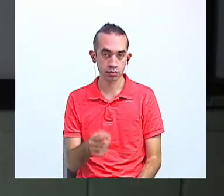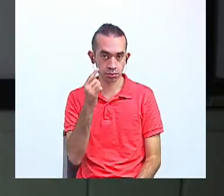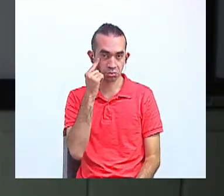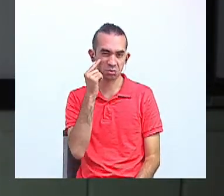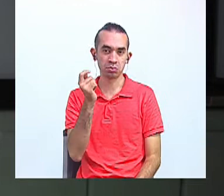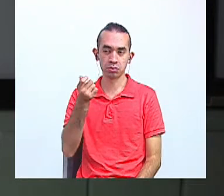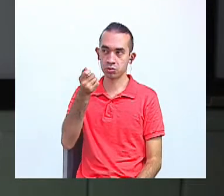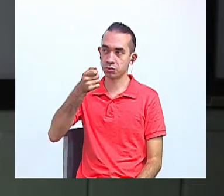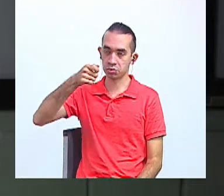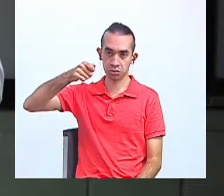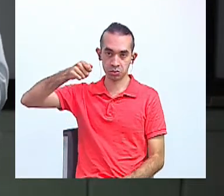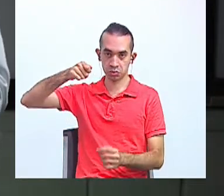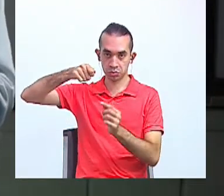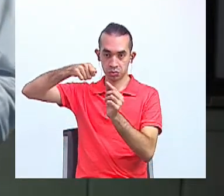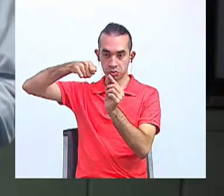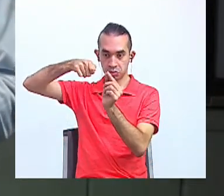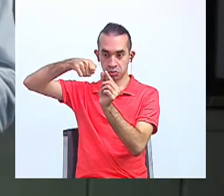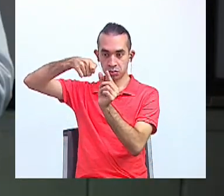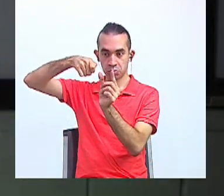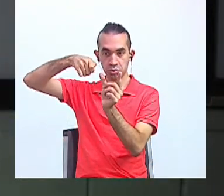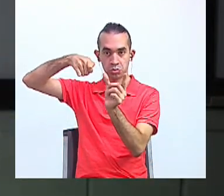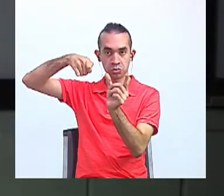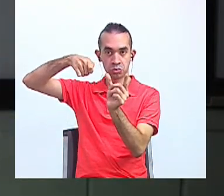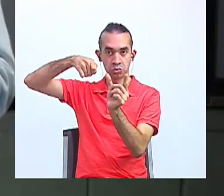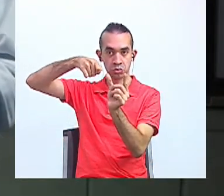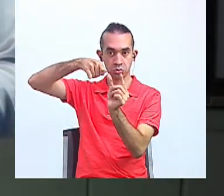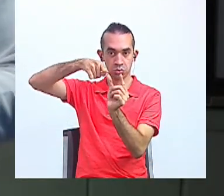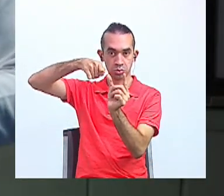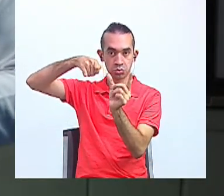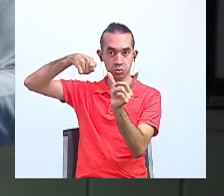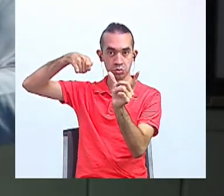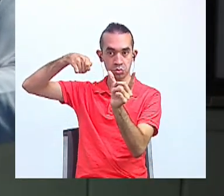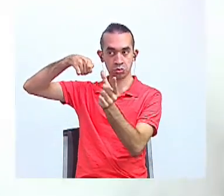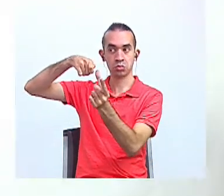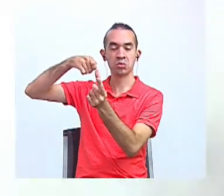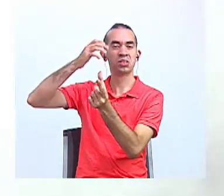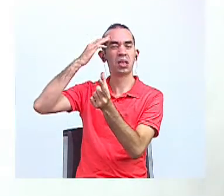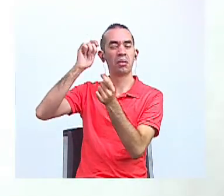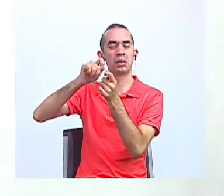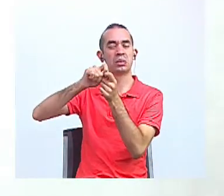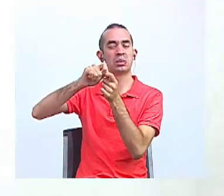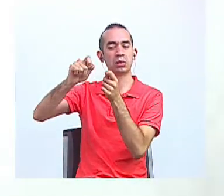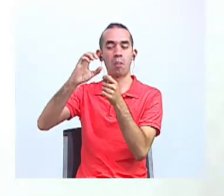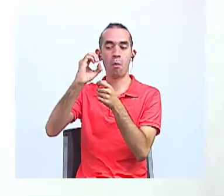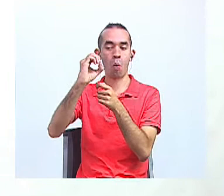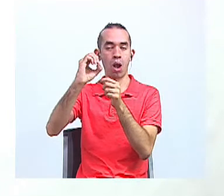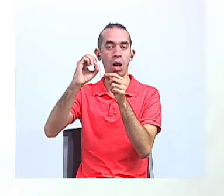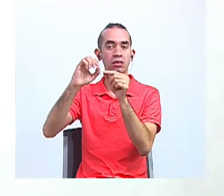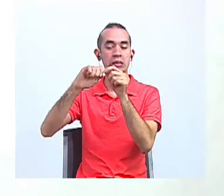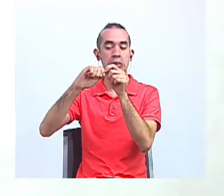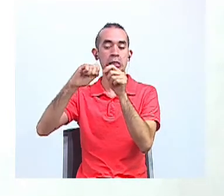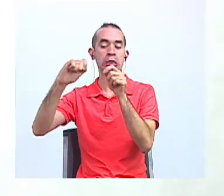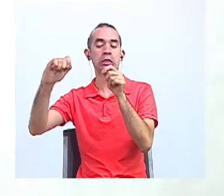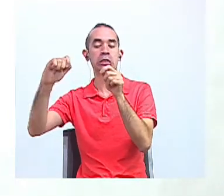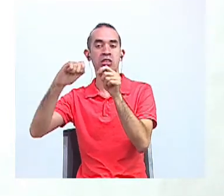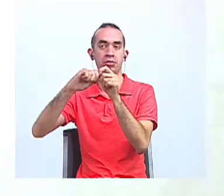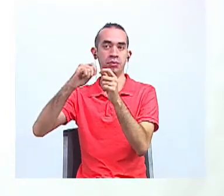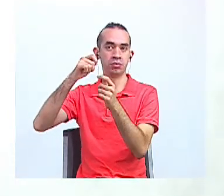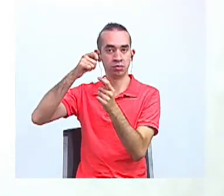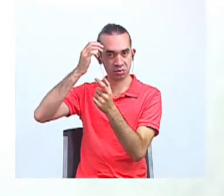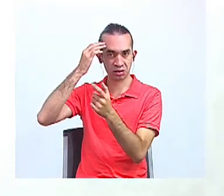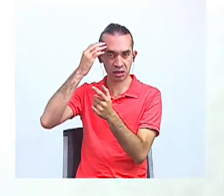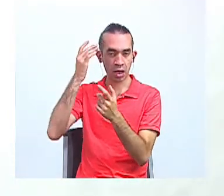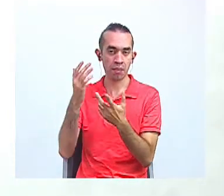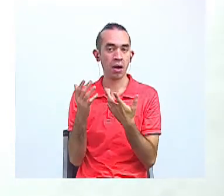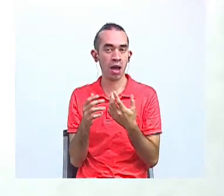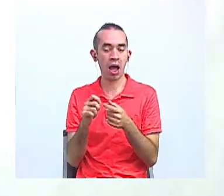vernier digital para medir su diámetro, con el fin de que una vez que